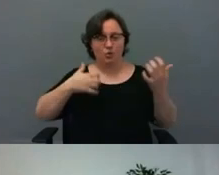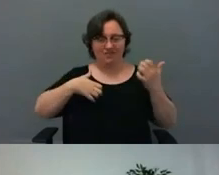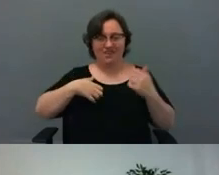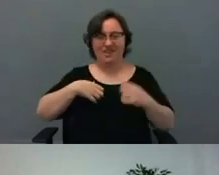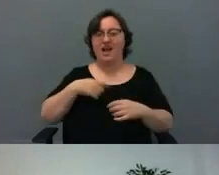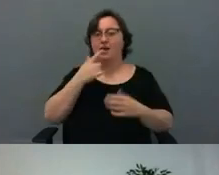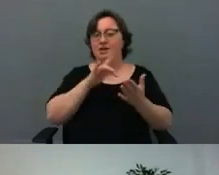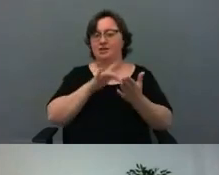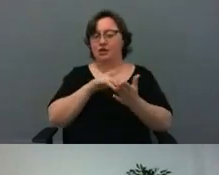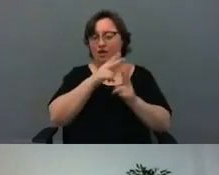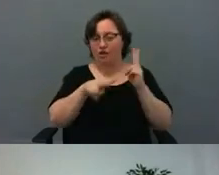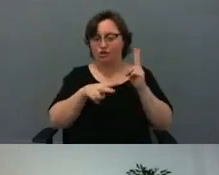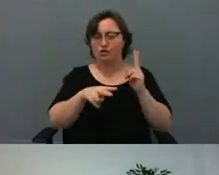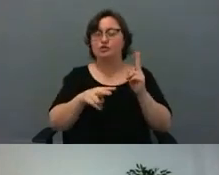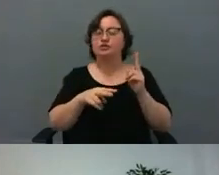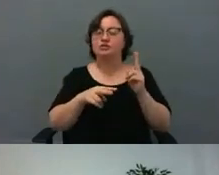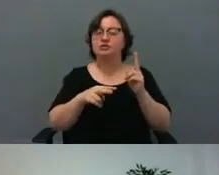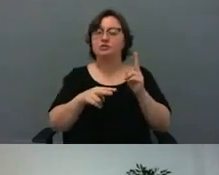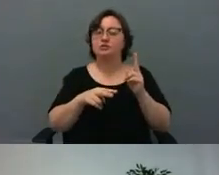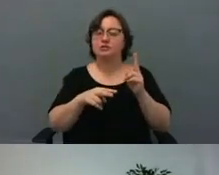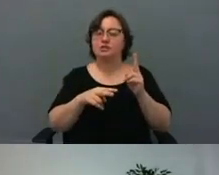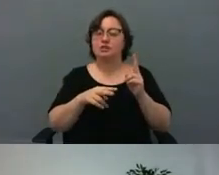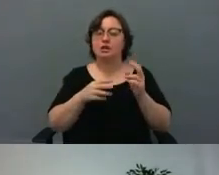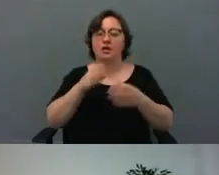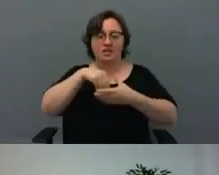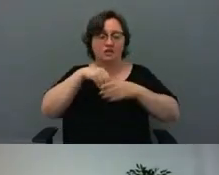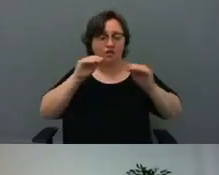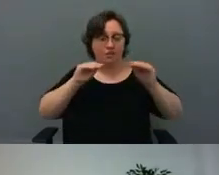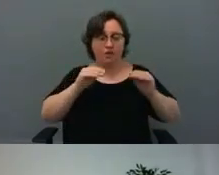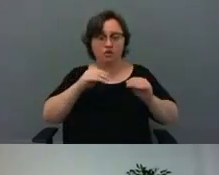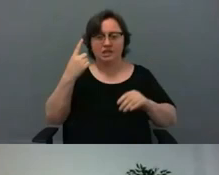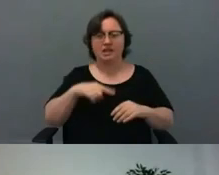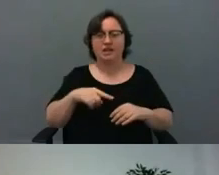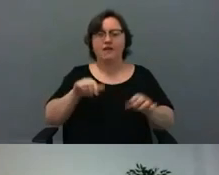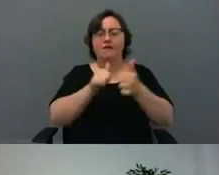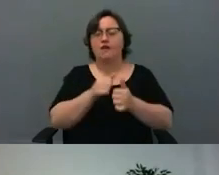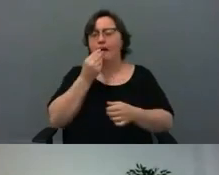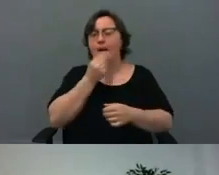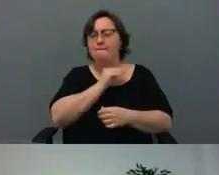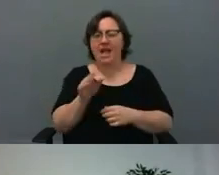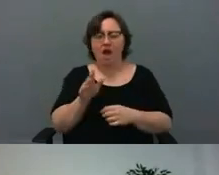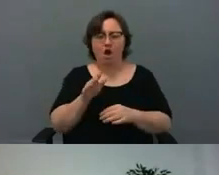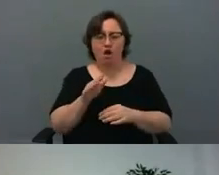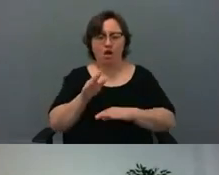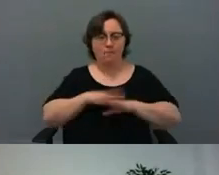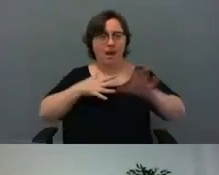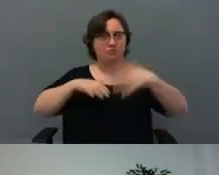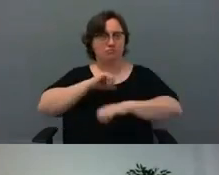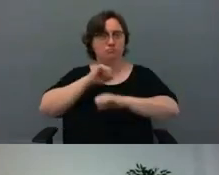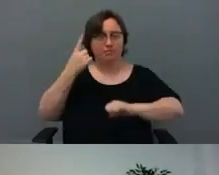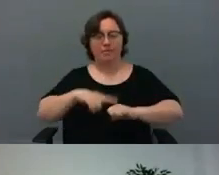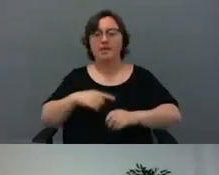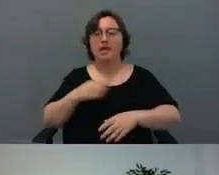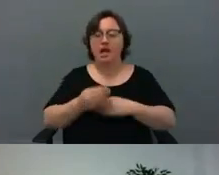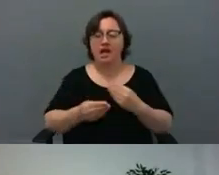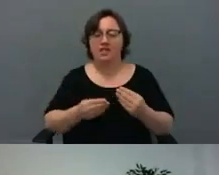momento. No sé si queréis comentar si creéis que esta es la forma de hacer